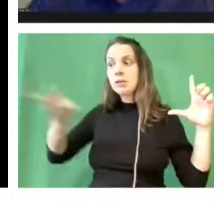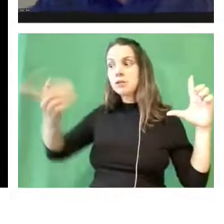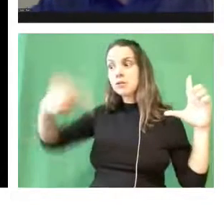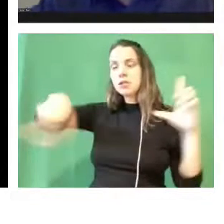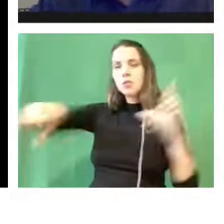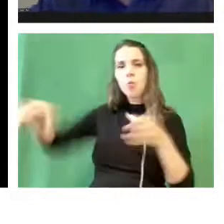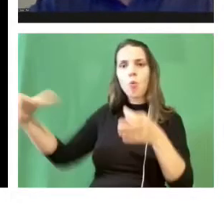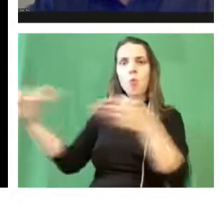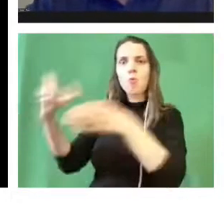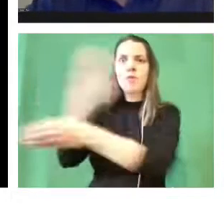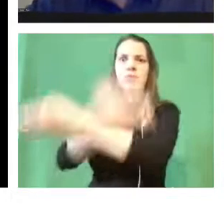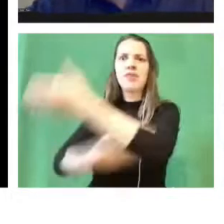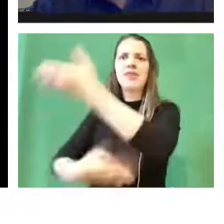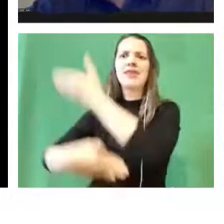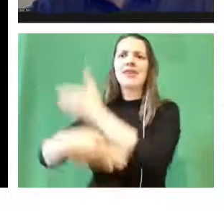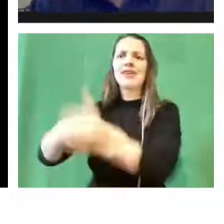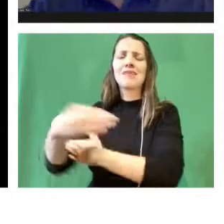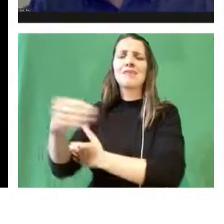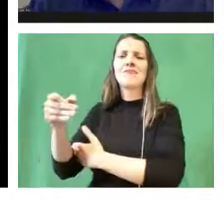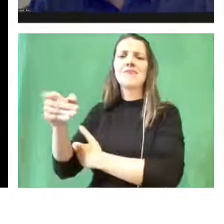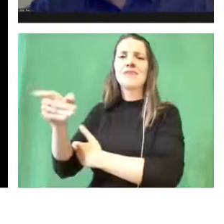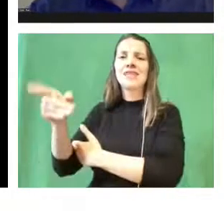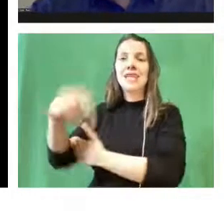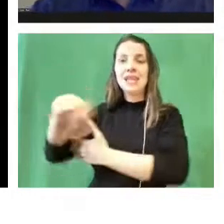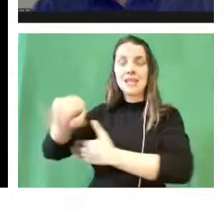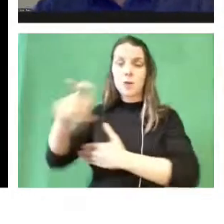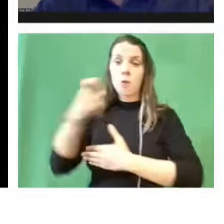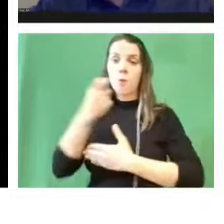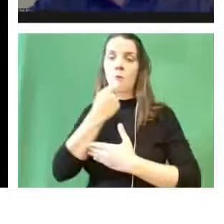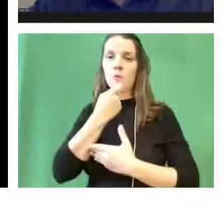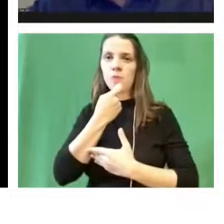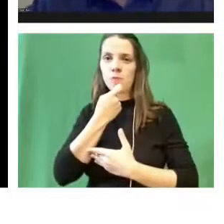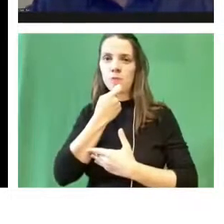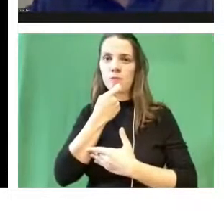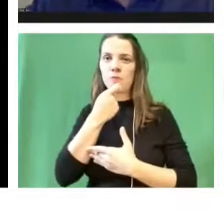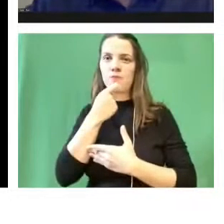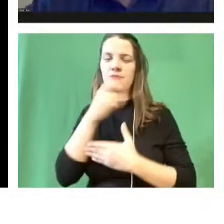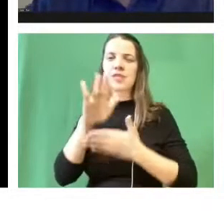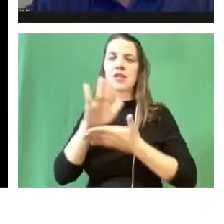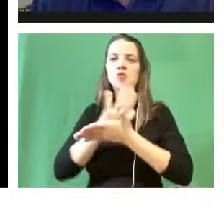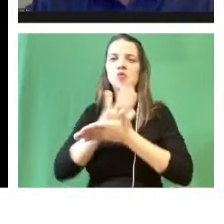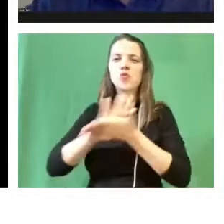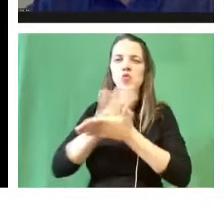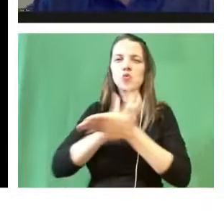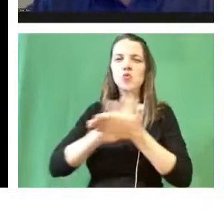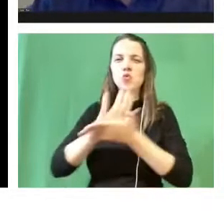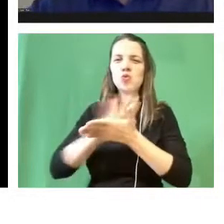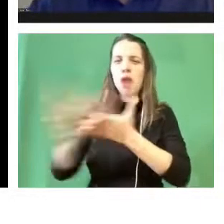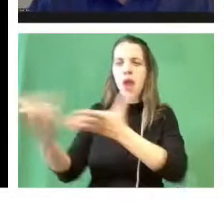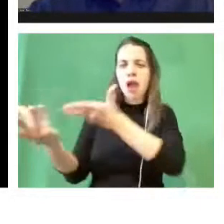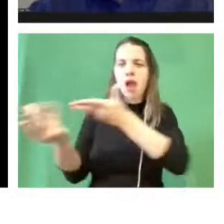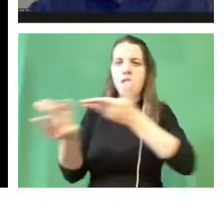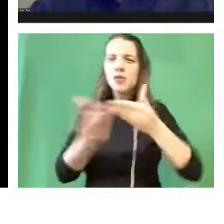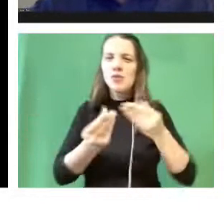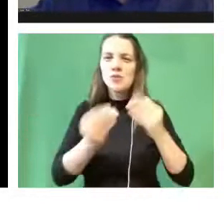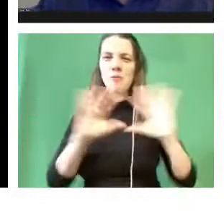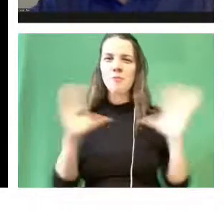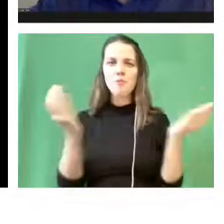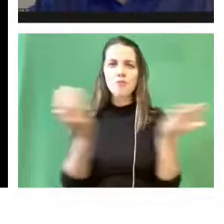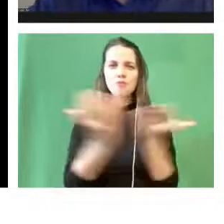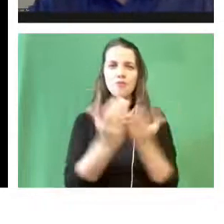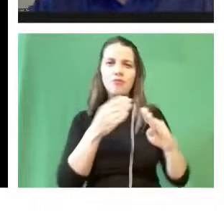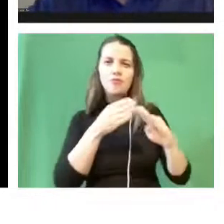grupo mayor de personas que también son usuarios de las soluciones técnicas en accesibilidad universal, que en